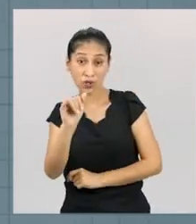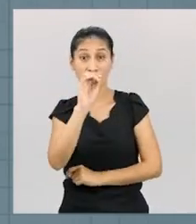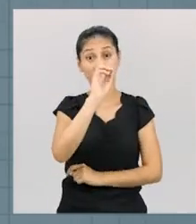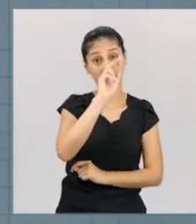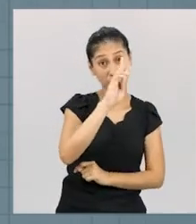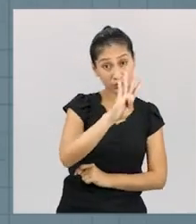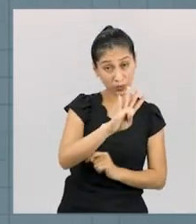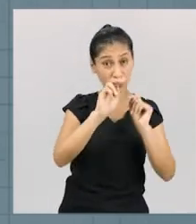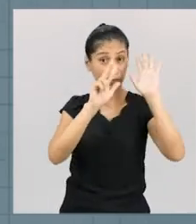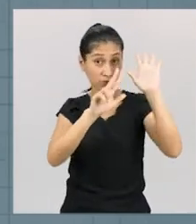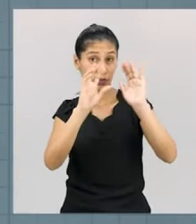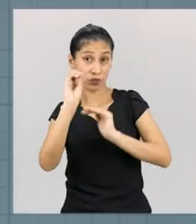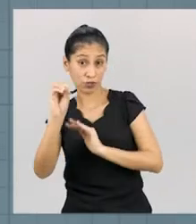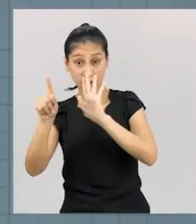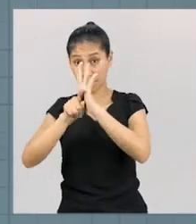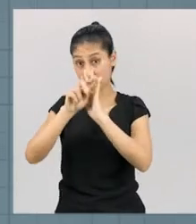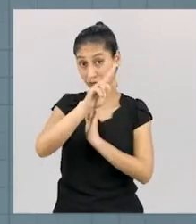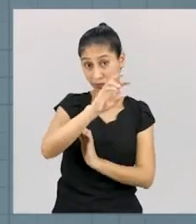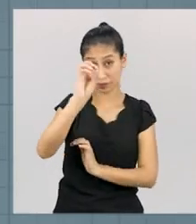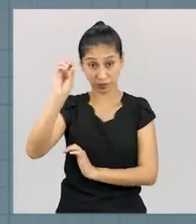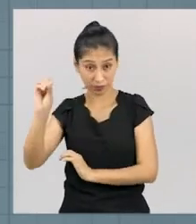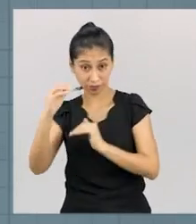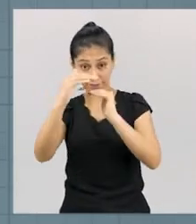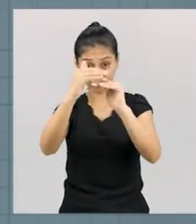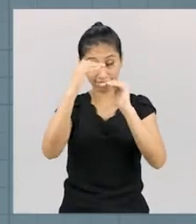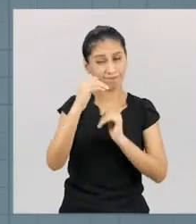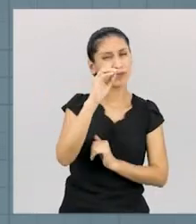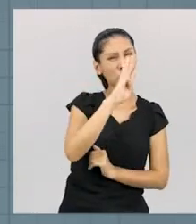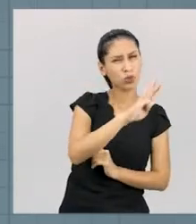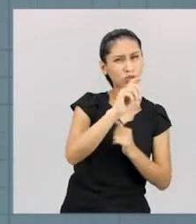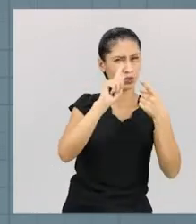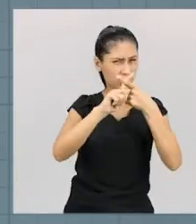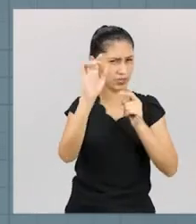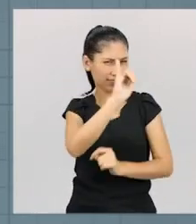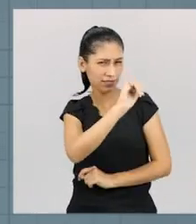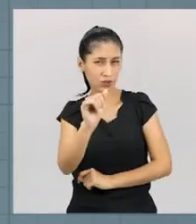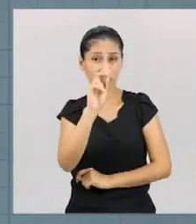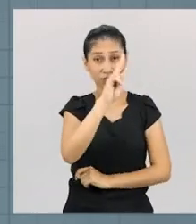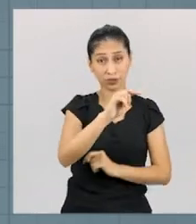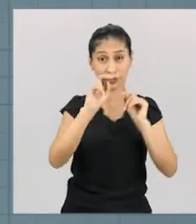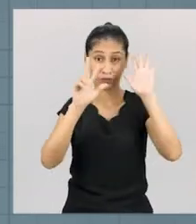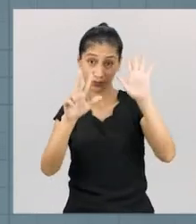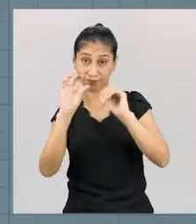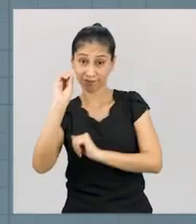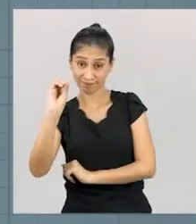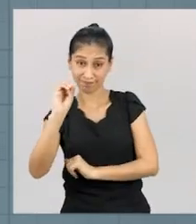a 480 menos 200. 4x es igual a